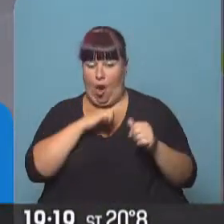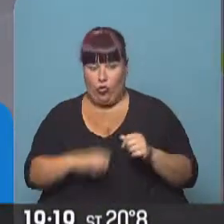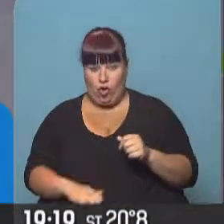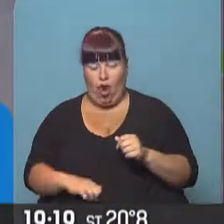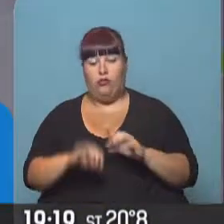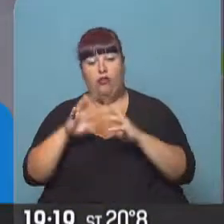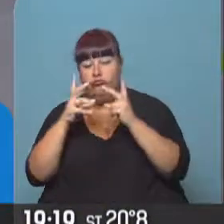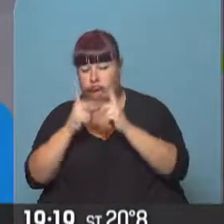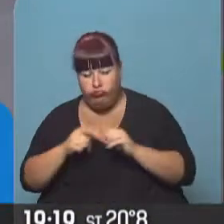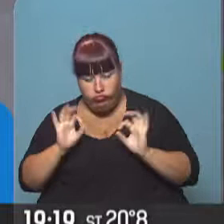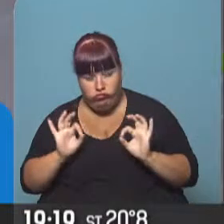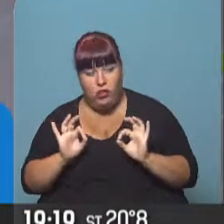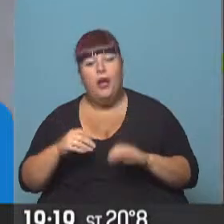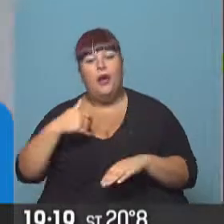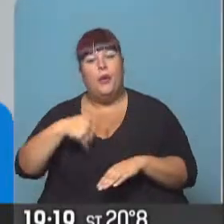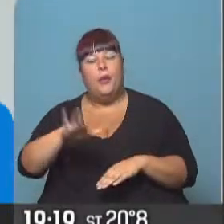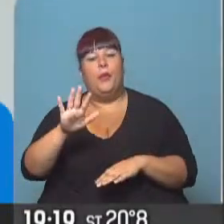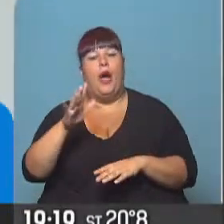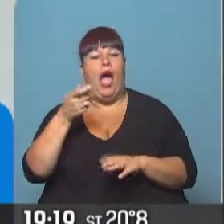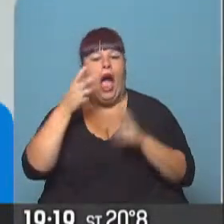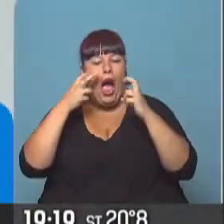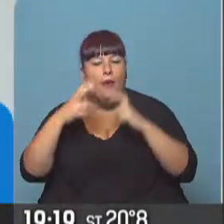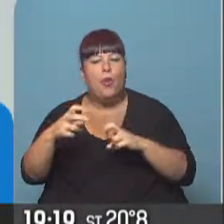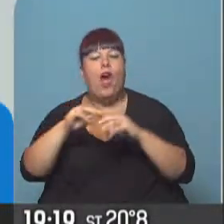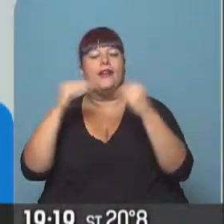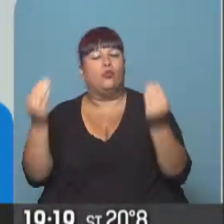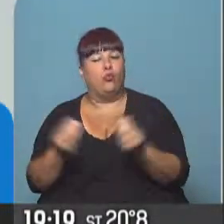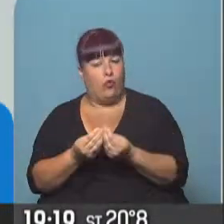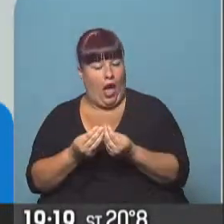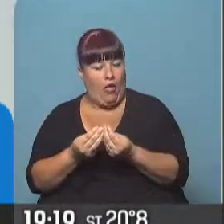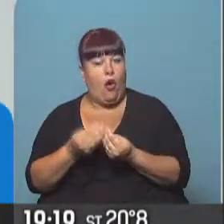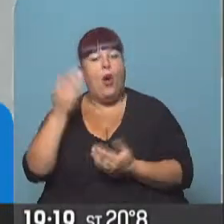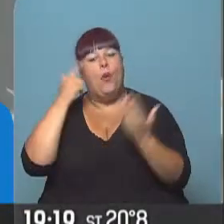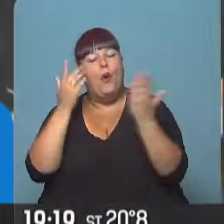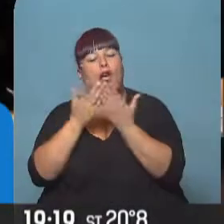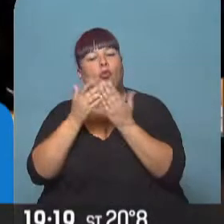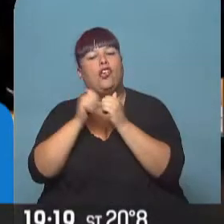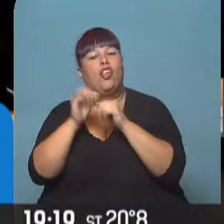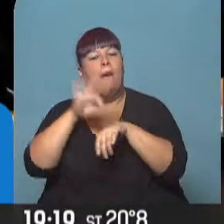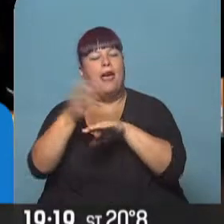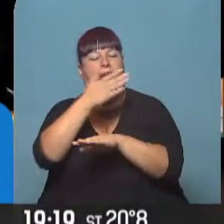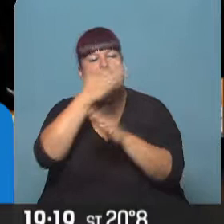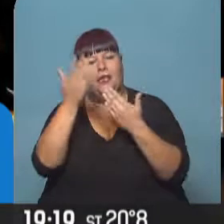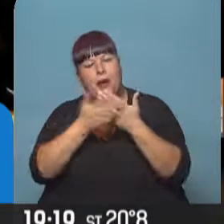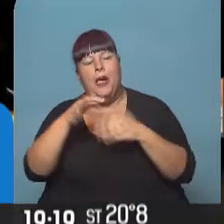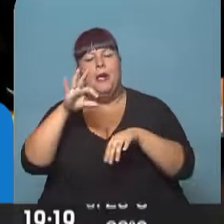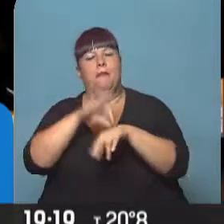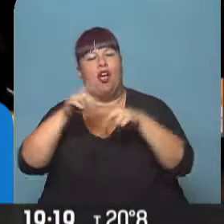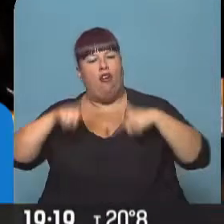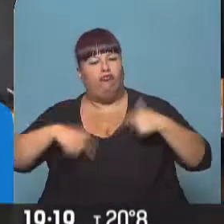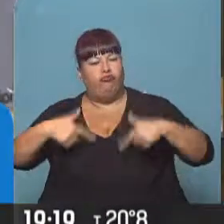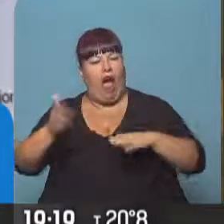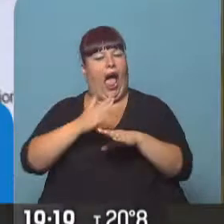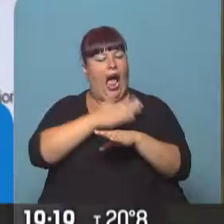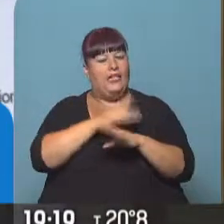con las conclusiones, se realizará la pericia sobre el resultado, se analizará la historia clínica, los estudios médicos previos